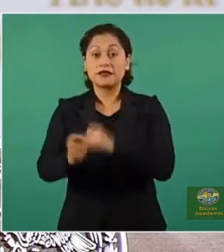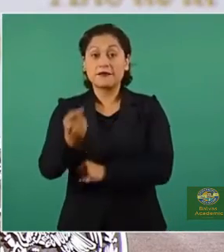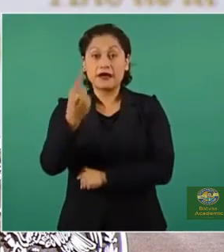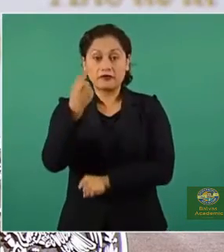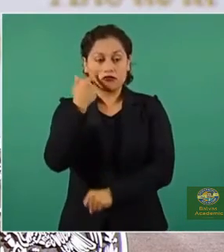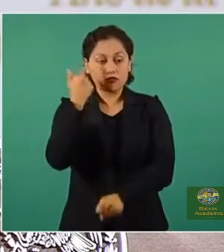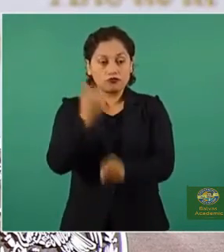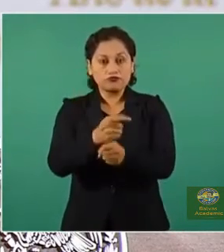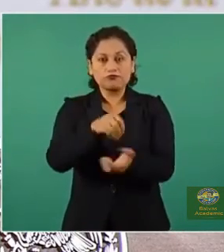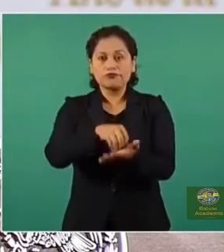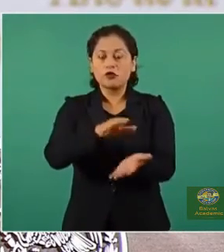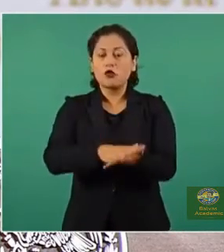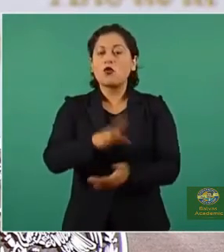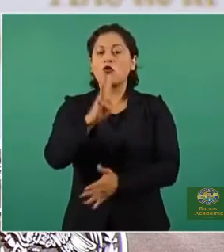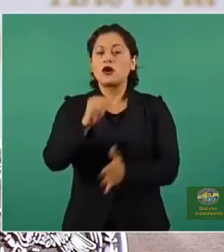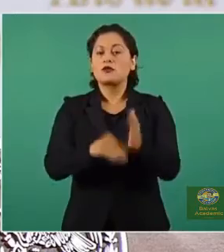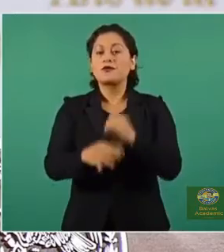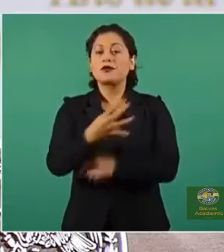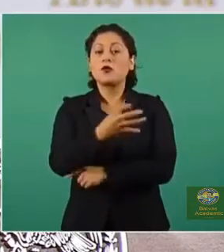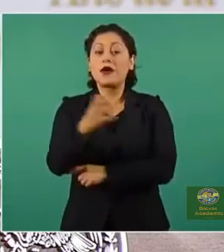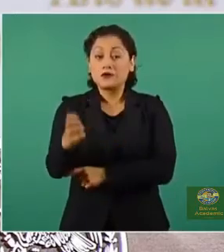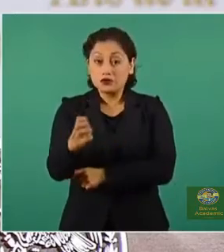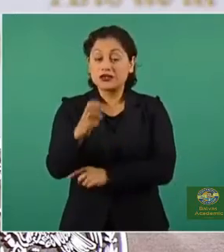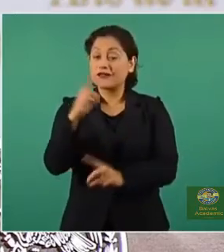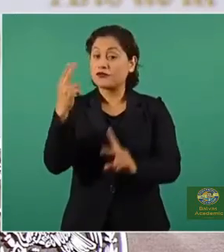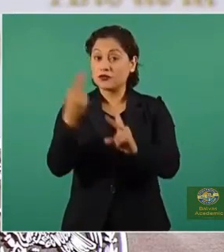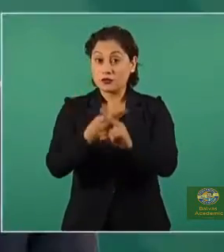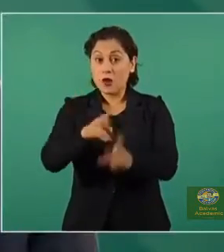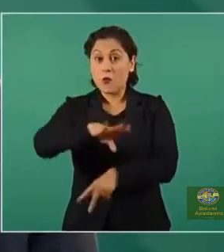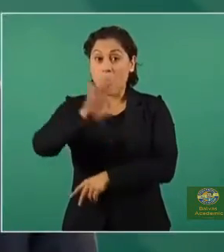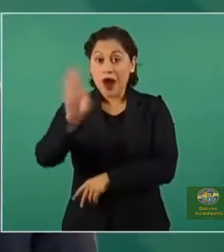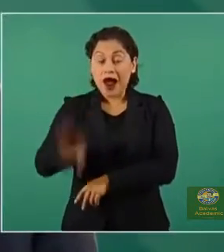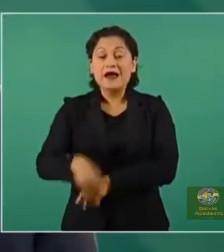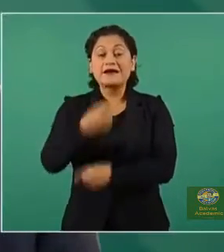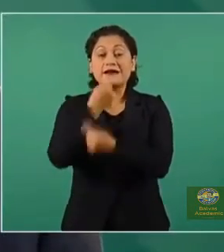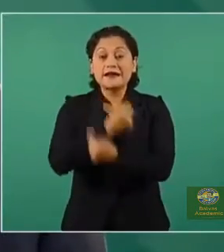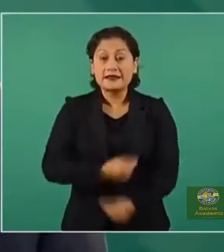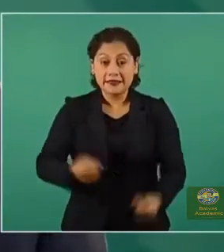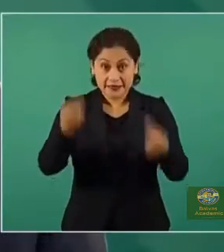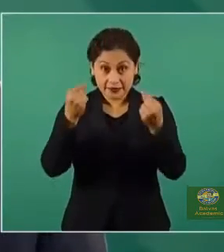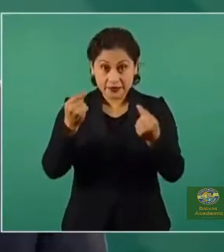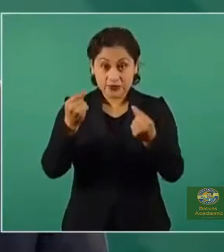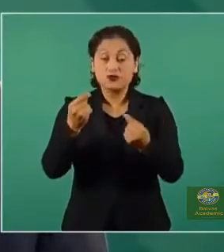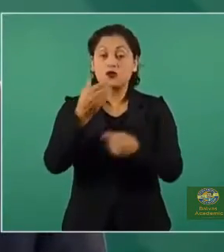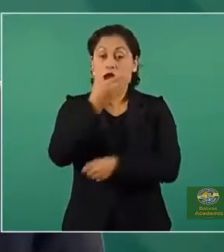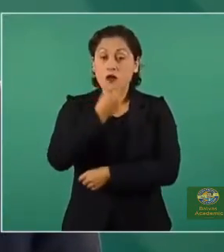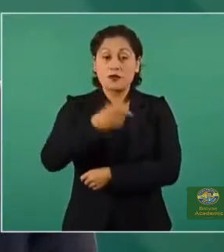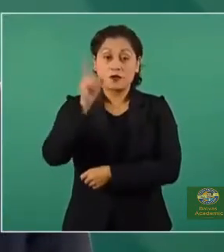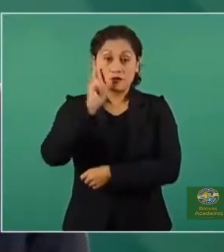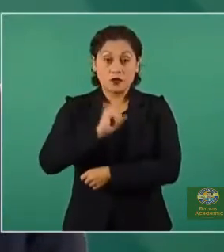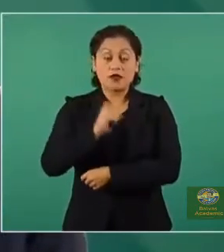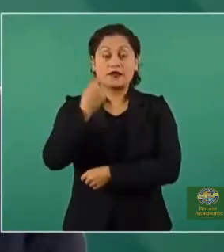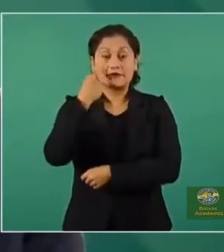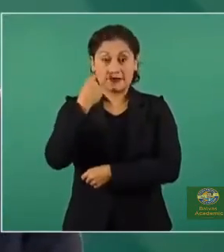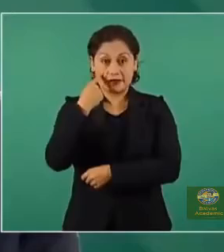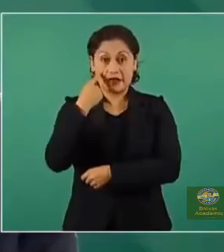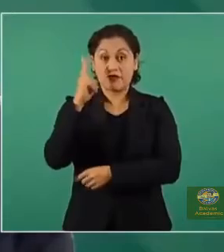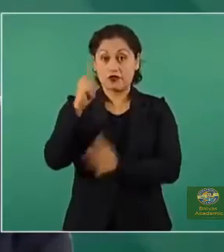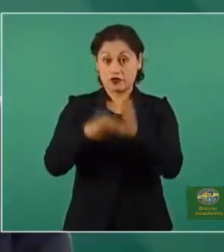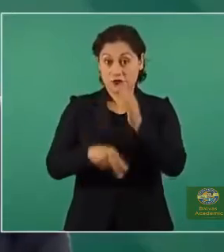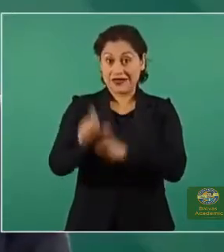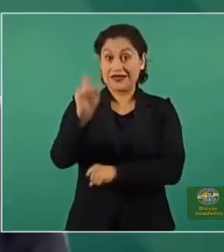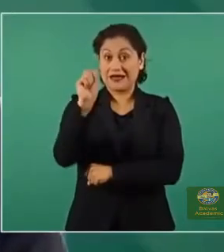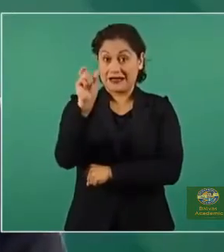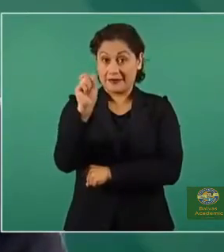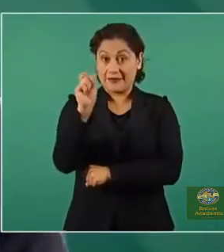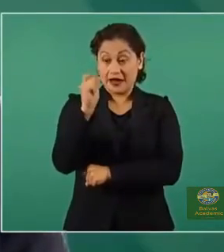registrado 4.400 homicidios de niñas y de niños. En 2020, la tercera causa de defunción de